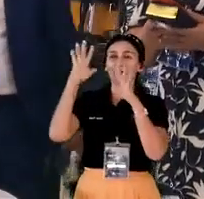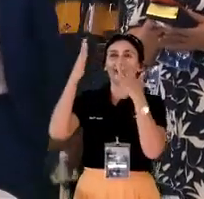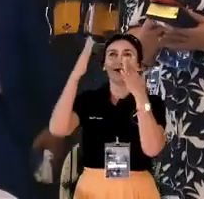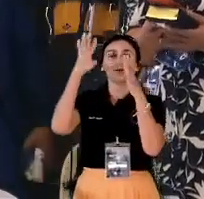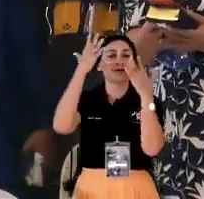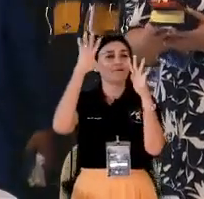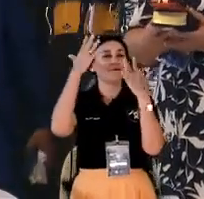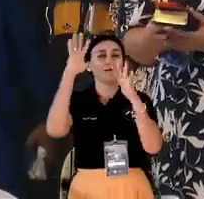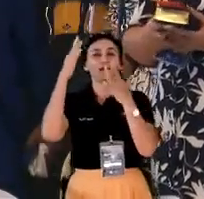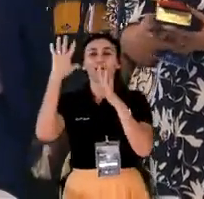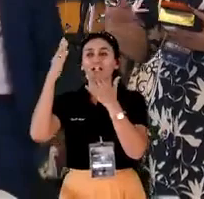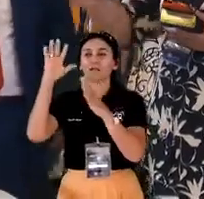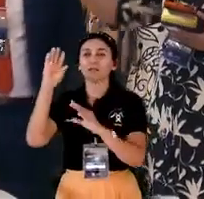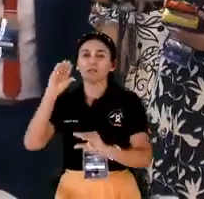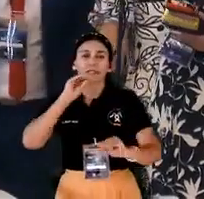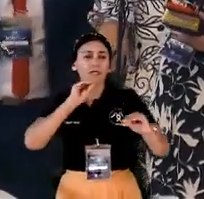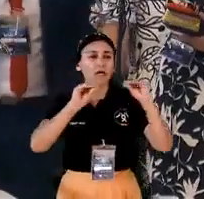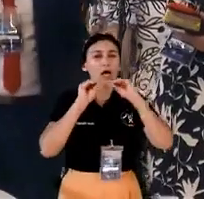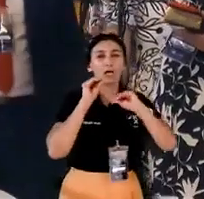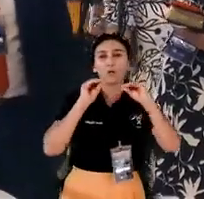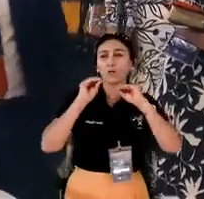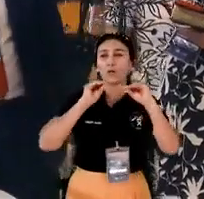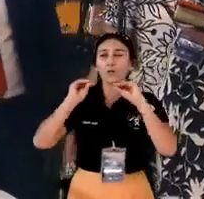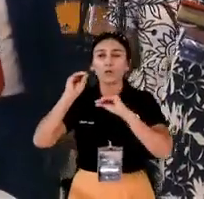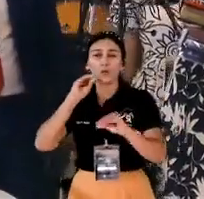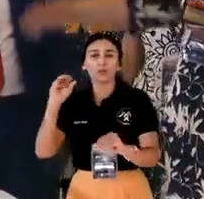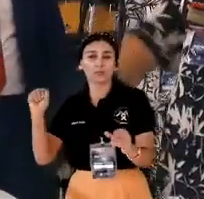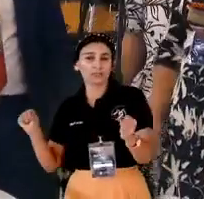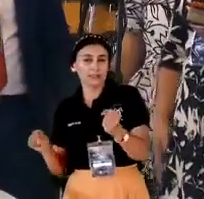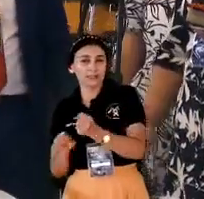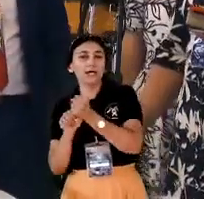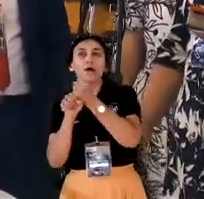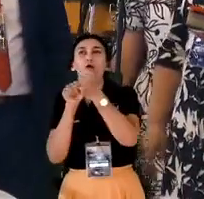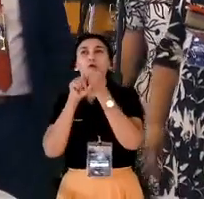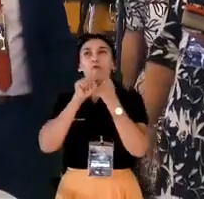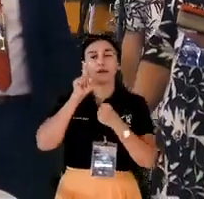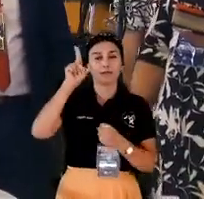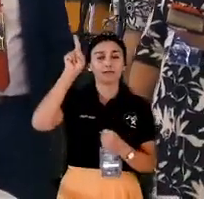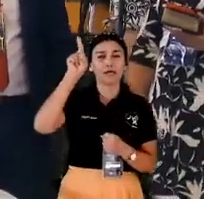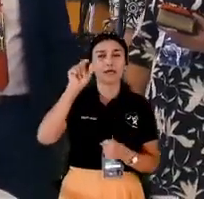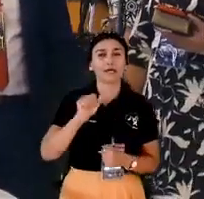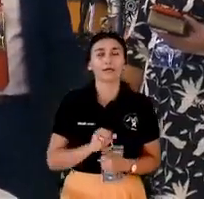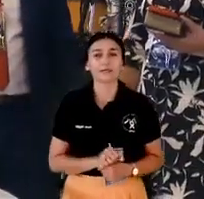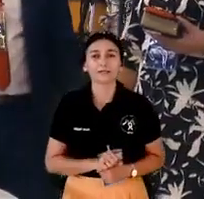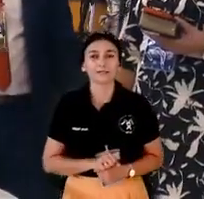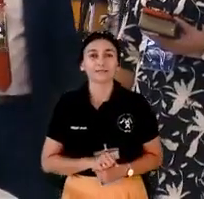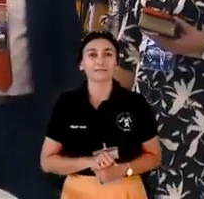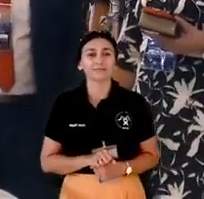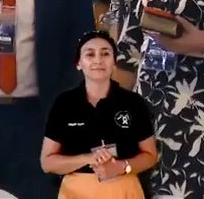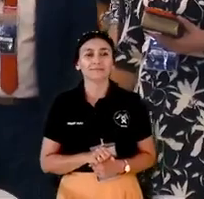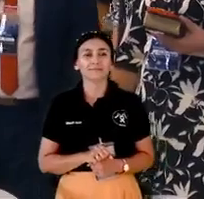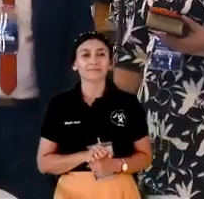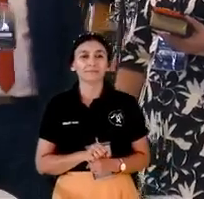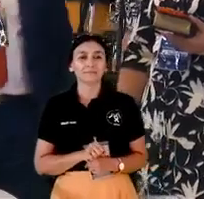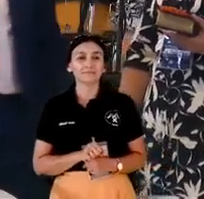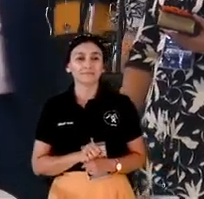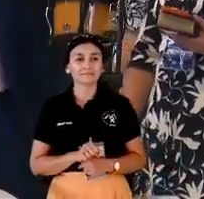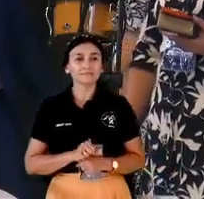Dios y que anuncian la obra redentora tuya reflejada en ellas, en el